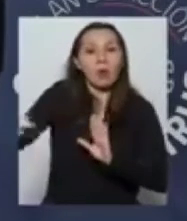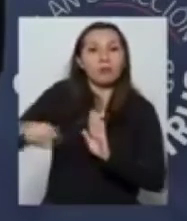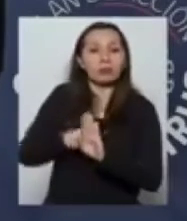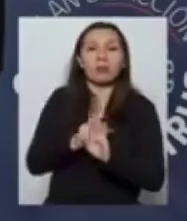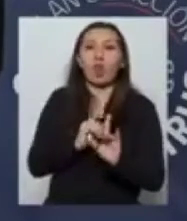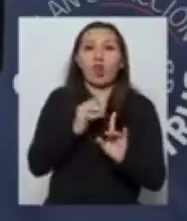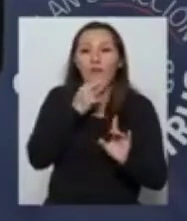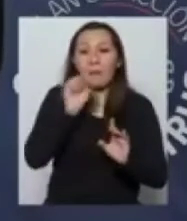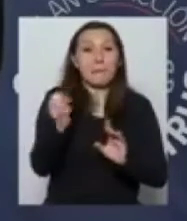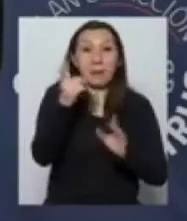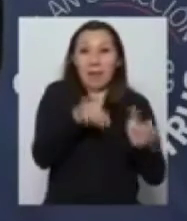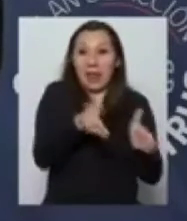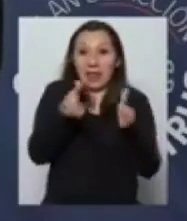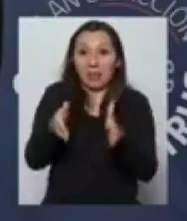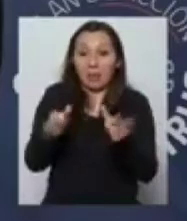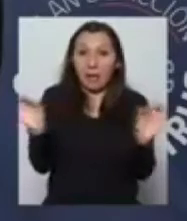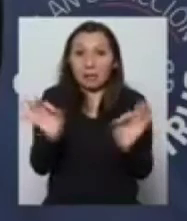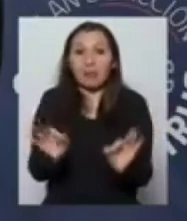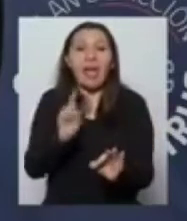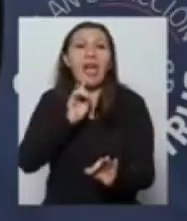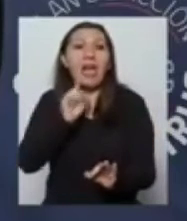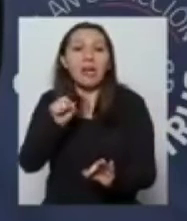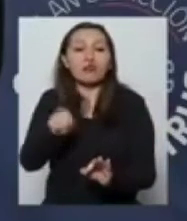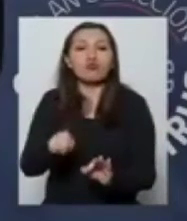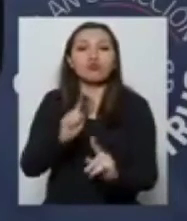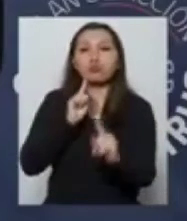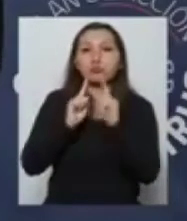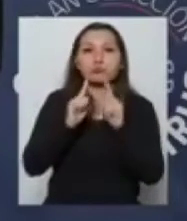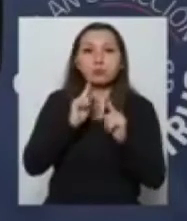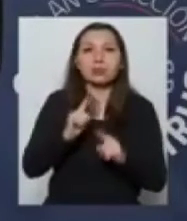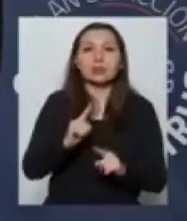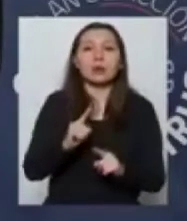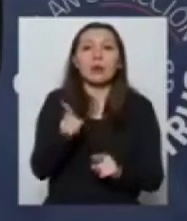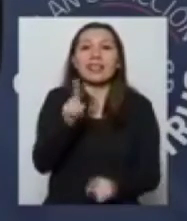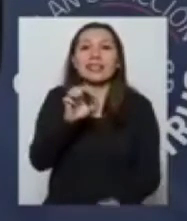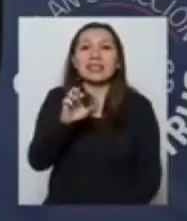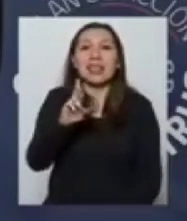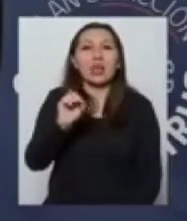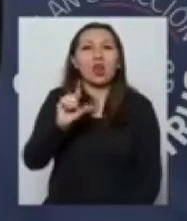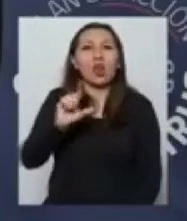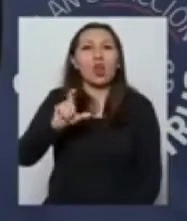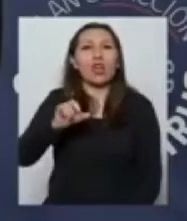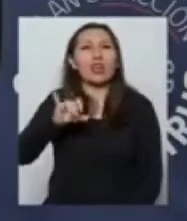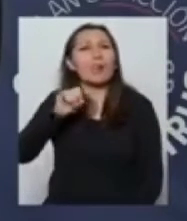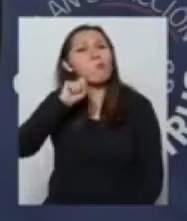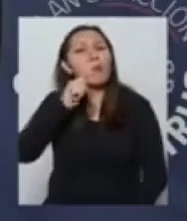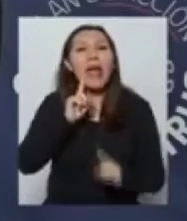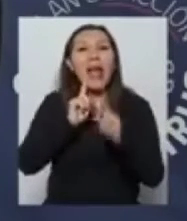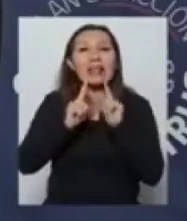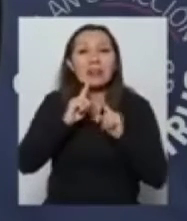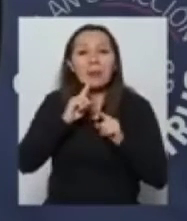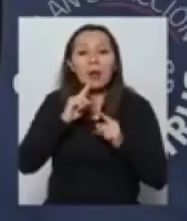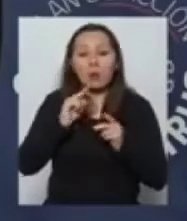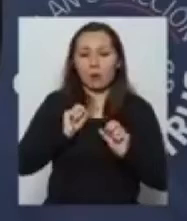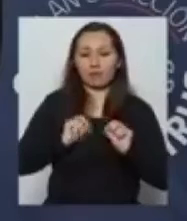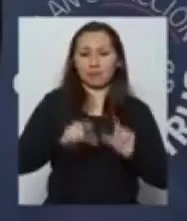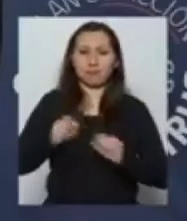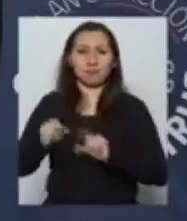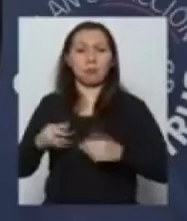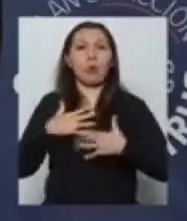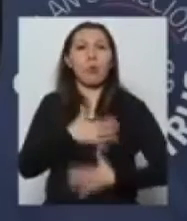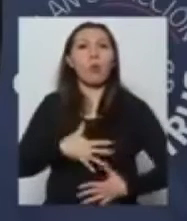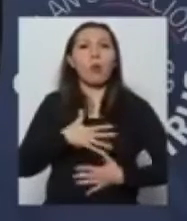incluir en esta primera etapa a quienes tengan un examen serológico, o sea, un examen de anticuerpo